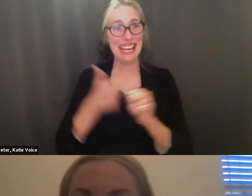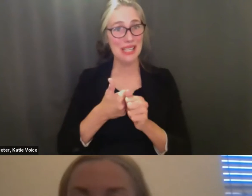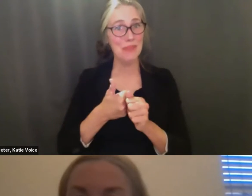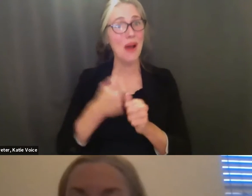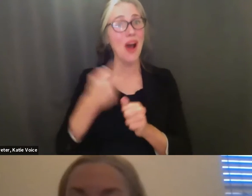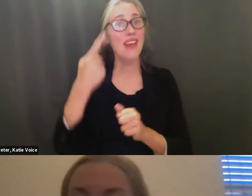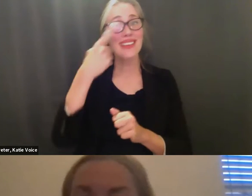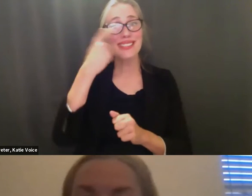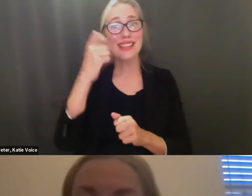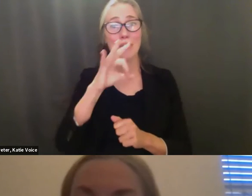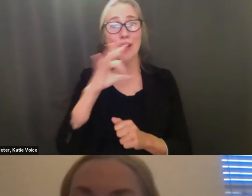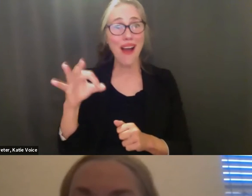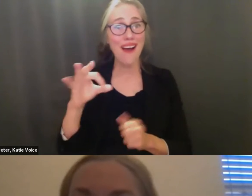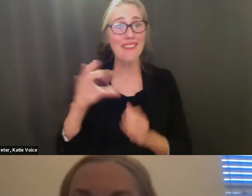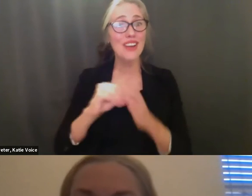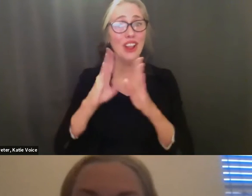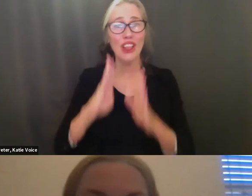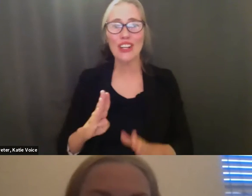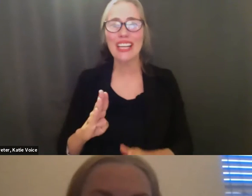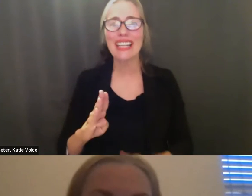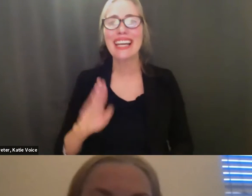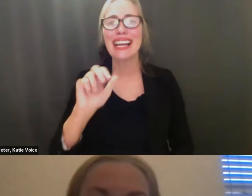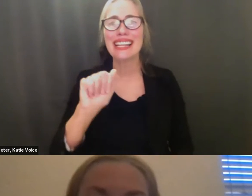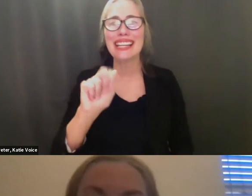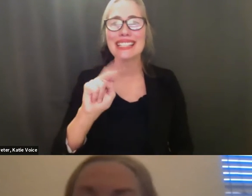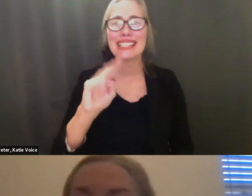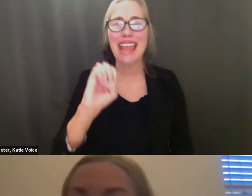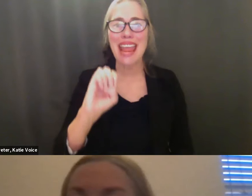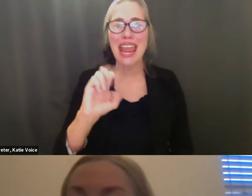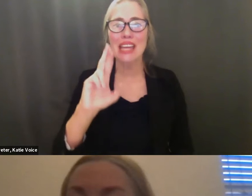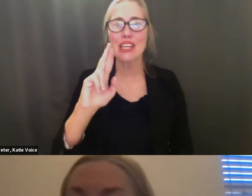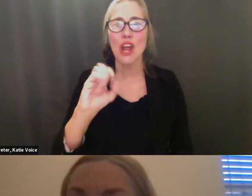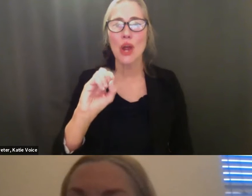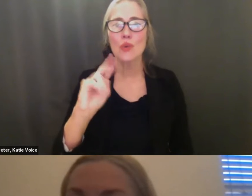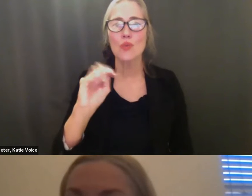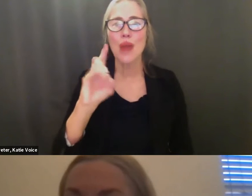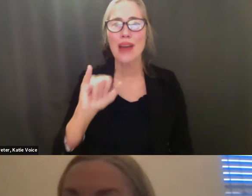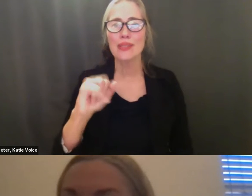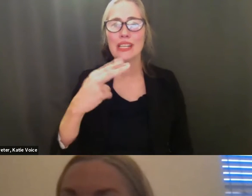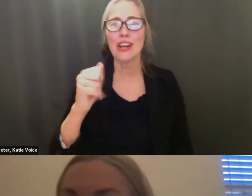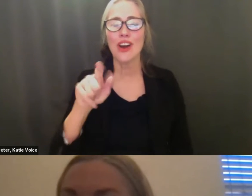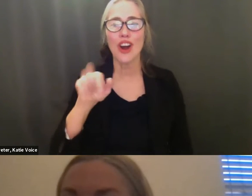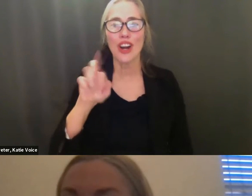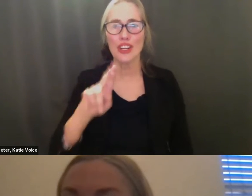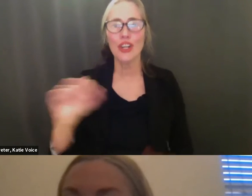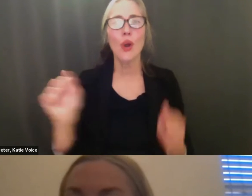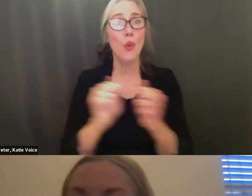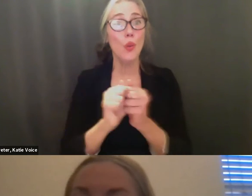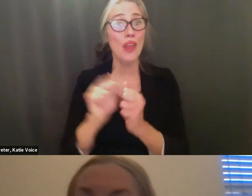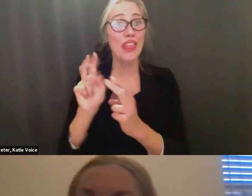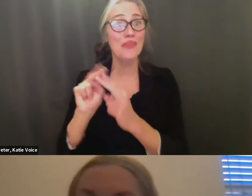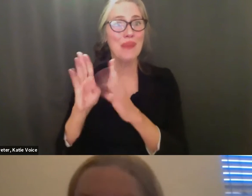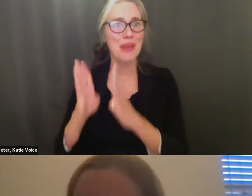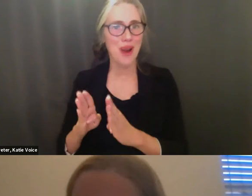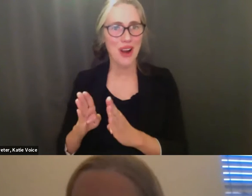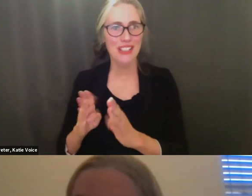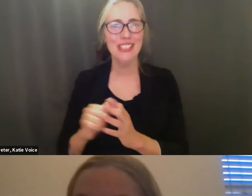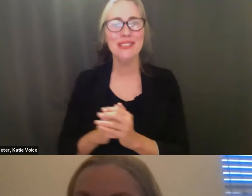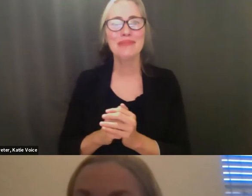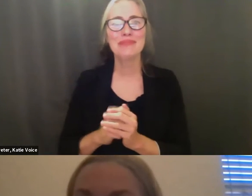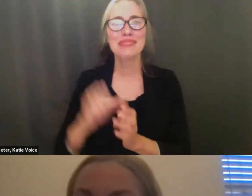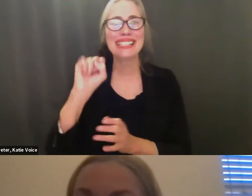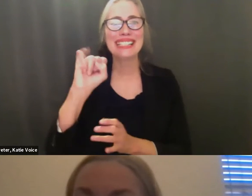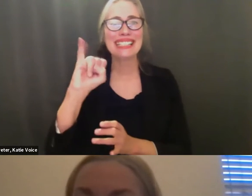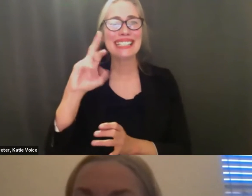para compartir una actualización sobre el verano de aprendizaje junto con mi compañera Sierra Loughridge. Siguiente